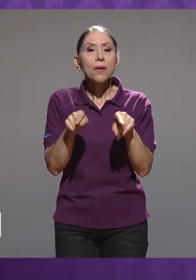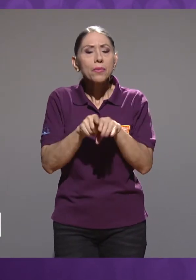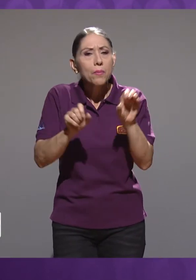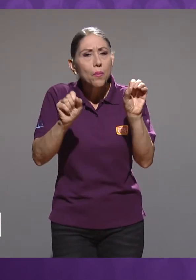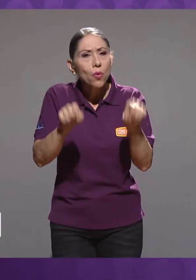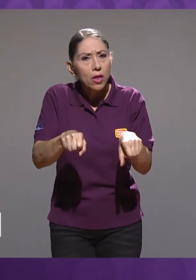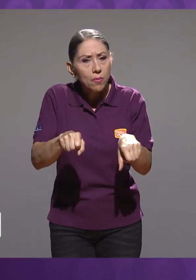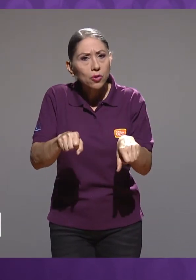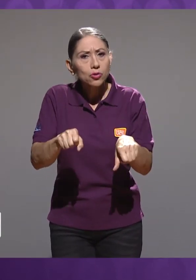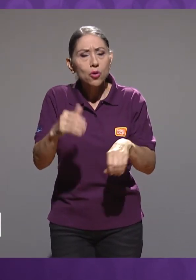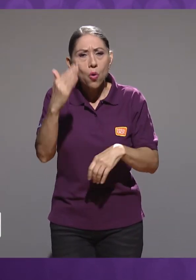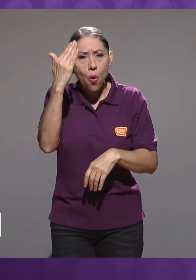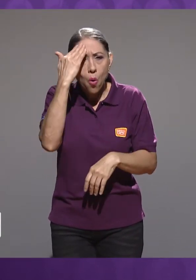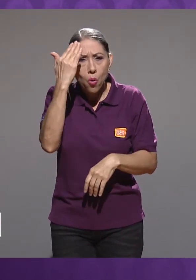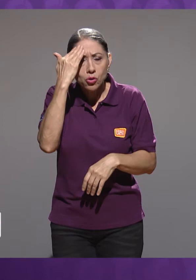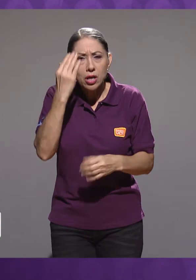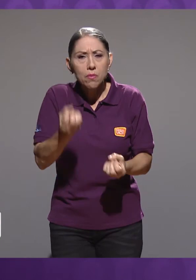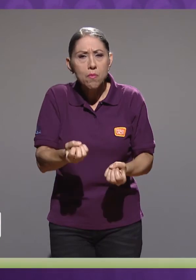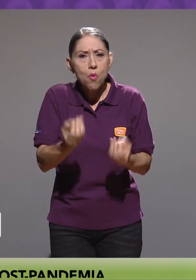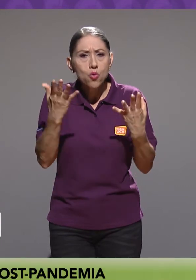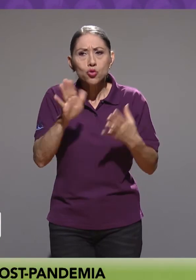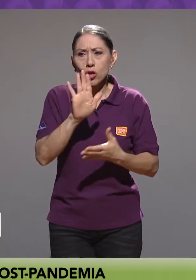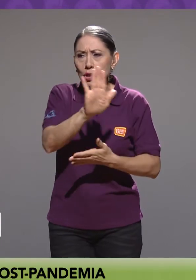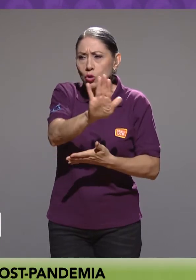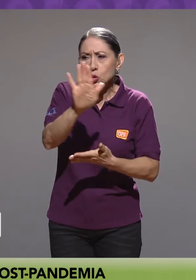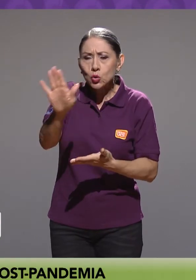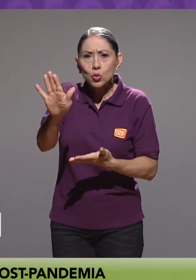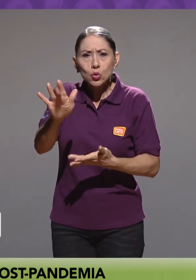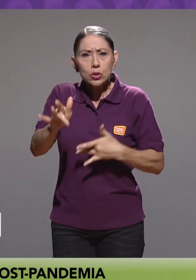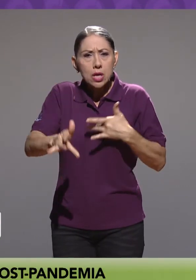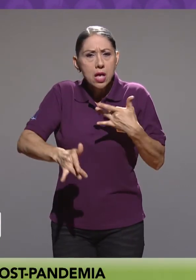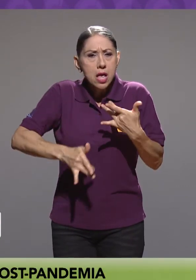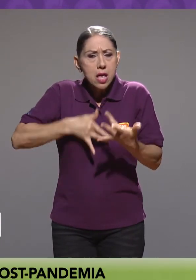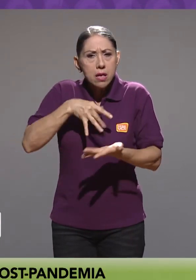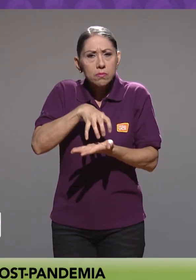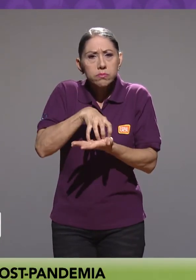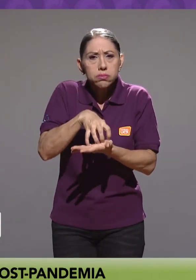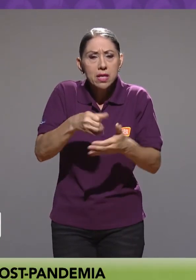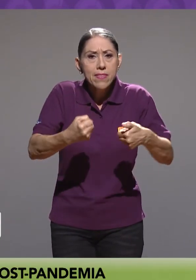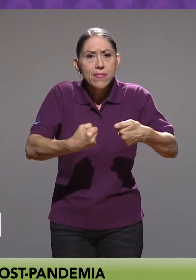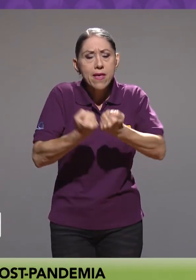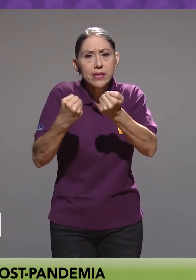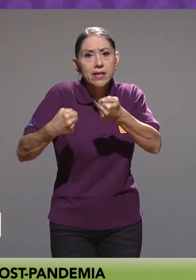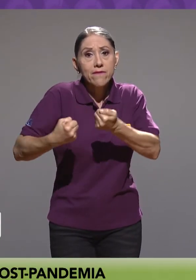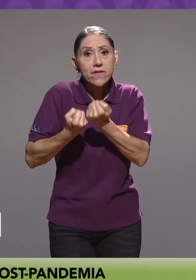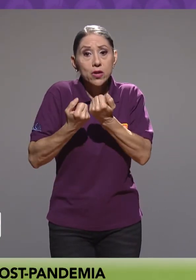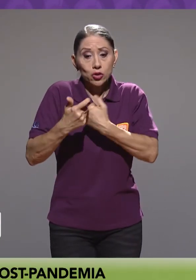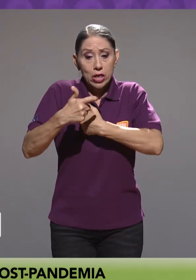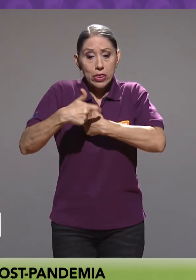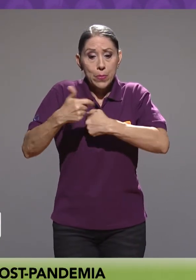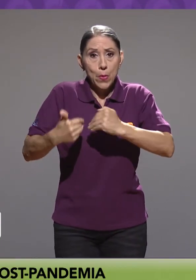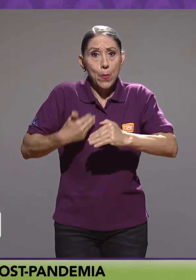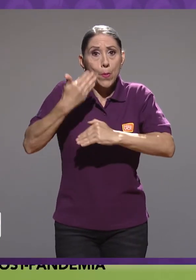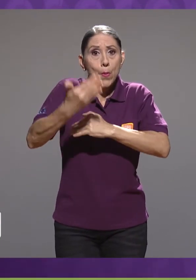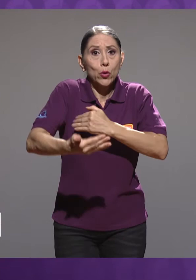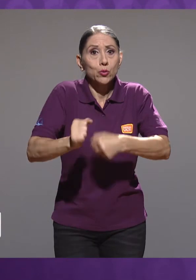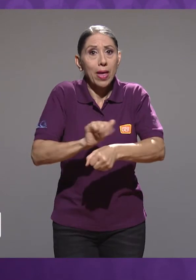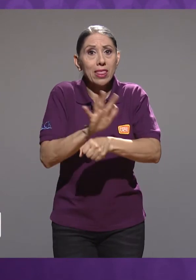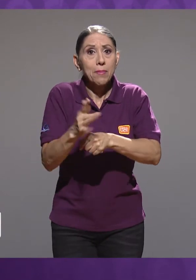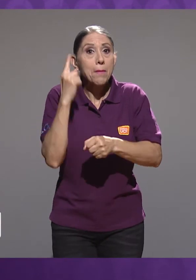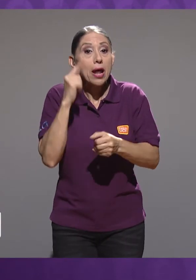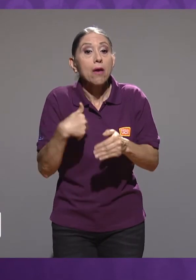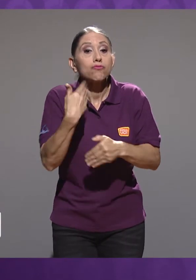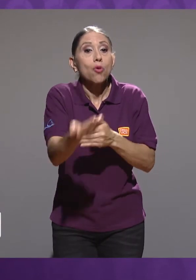también conocer mucho de las inquietudes y los desafíos que trae la pospandemia en